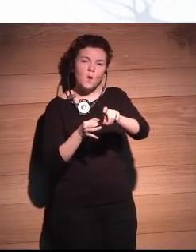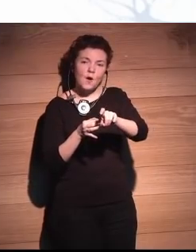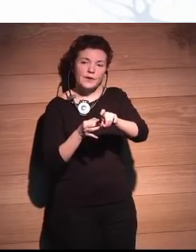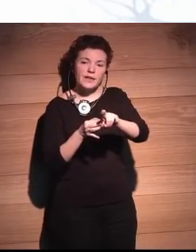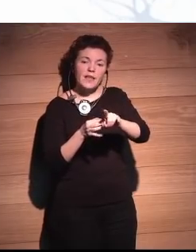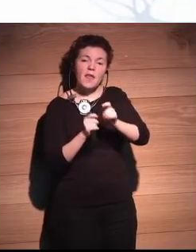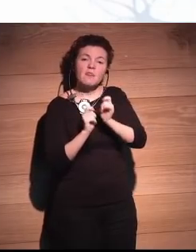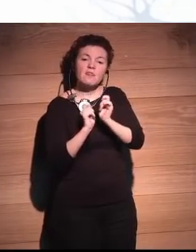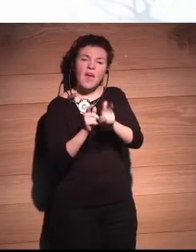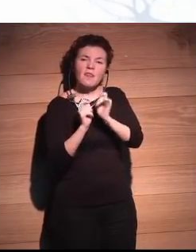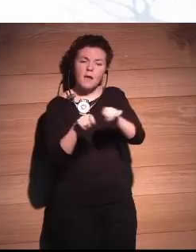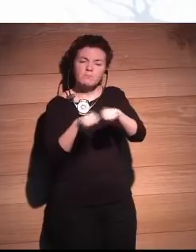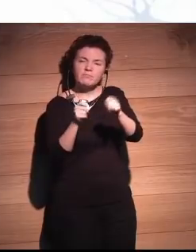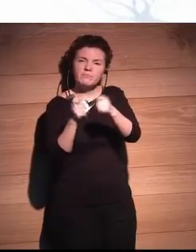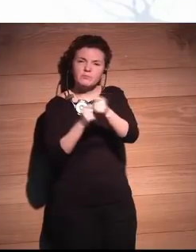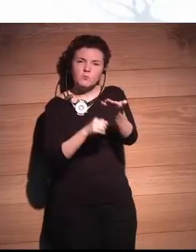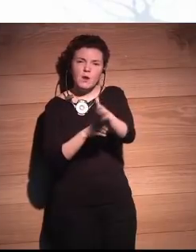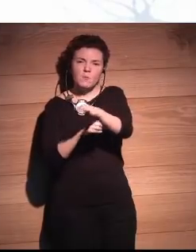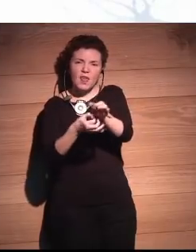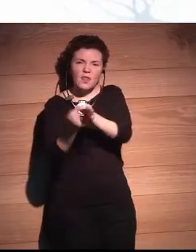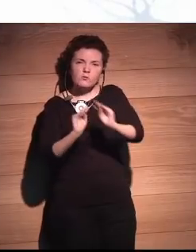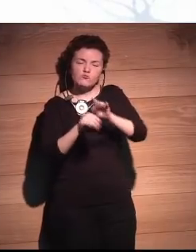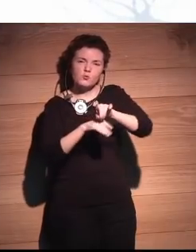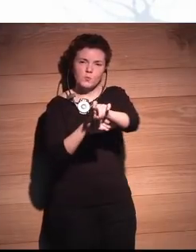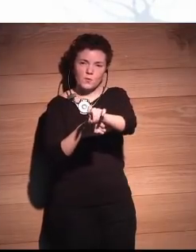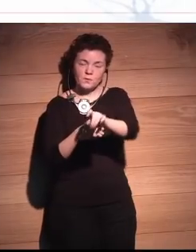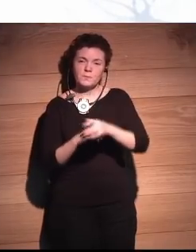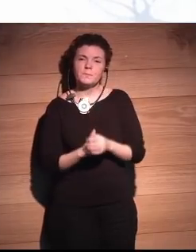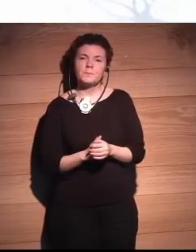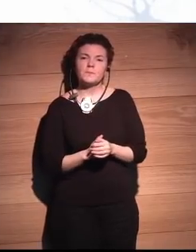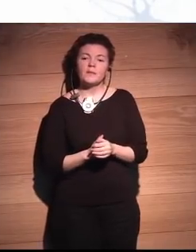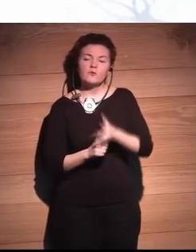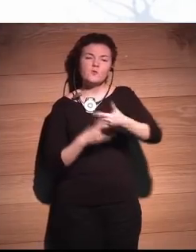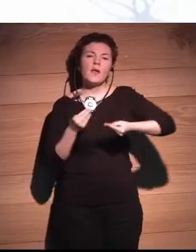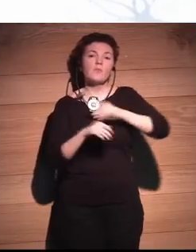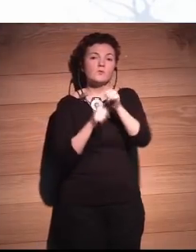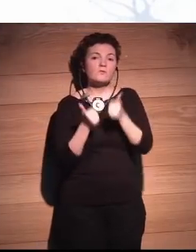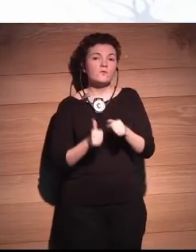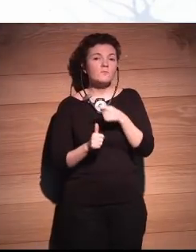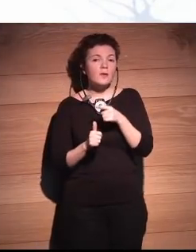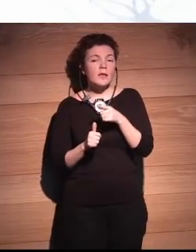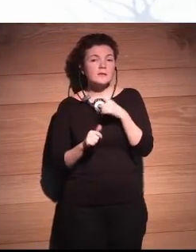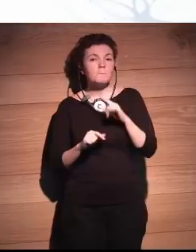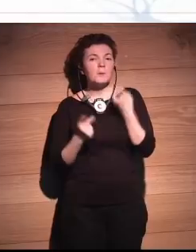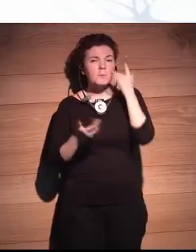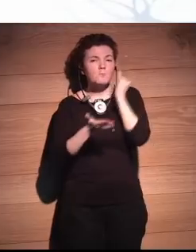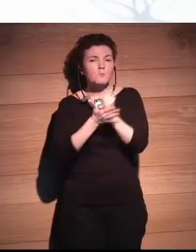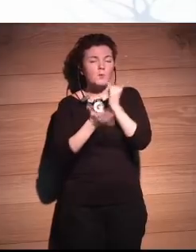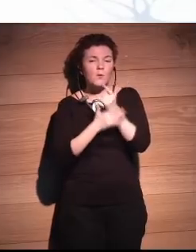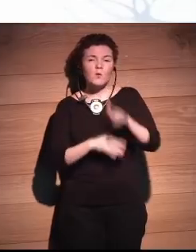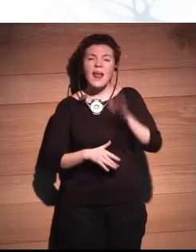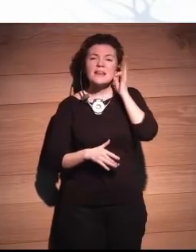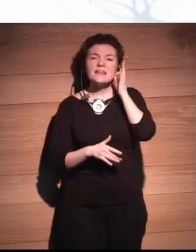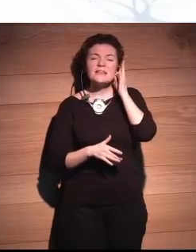tumorales, y hacía que las células tumorales murieran. Entonces esto lo hicimos de esta manera. Este es el primer ensayo con una niña